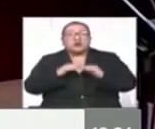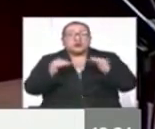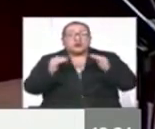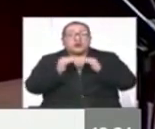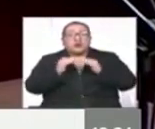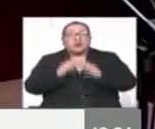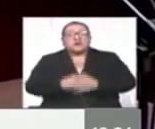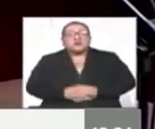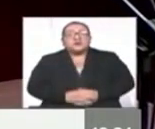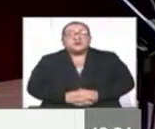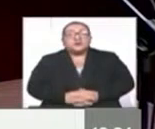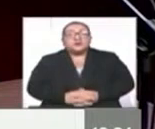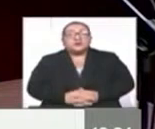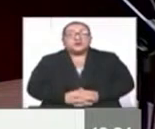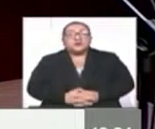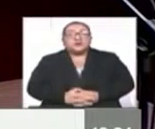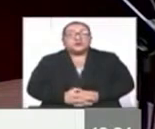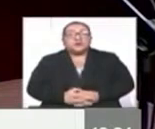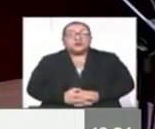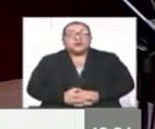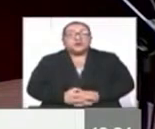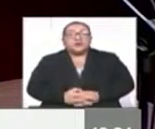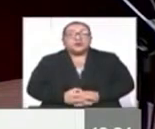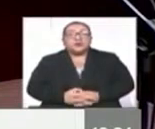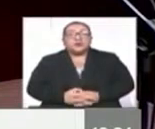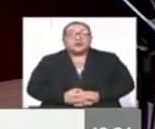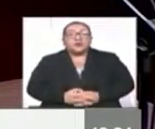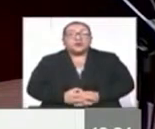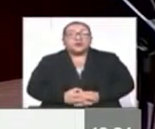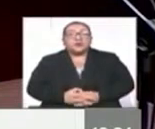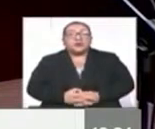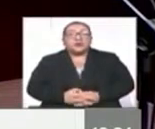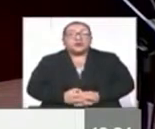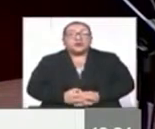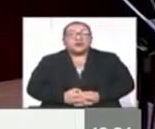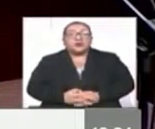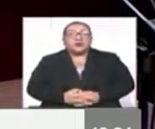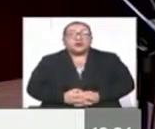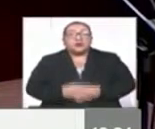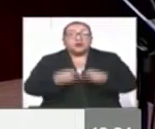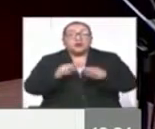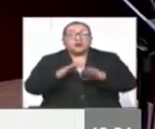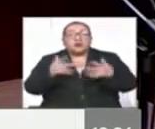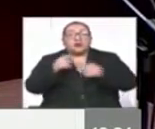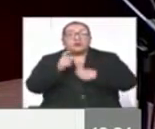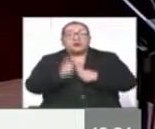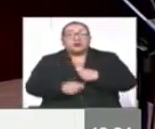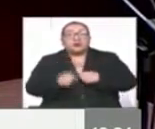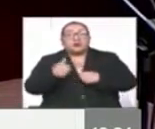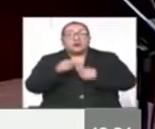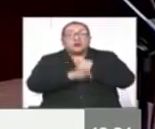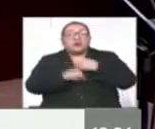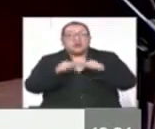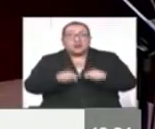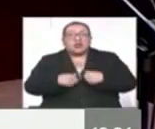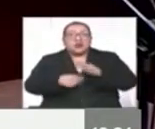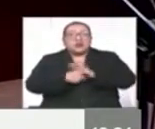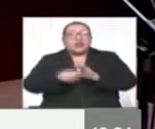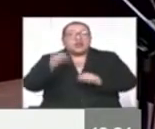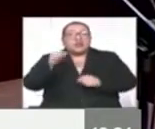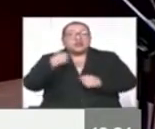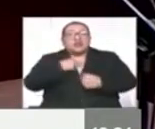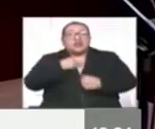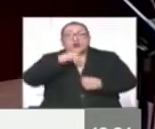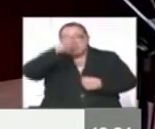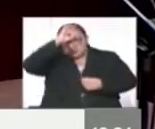el señor como cualquier persona de este país tengo derecho a la presunción